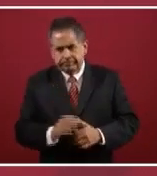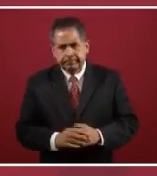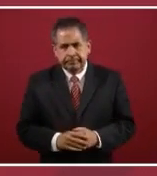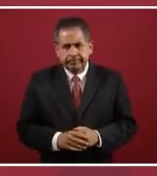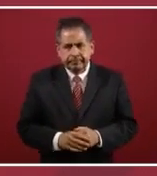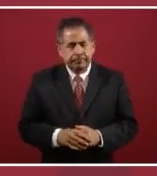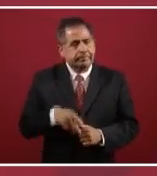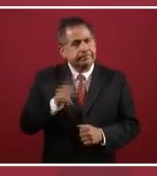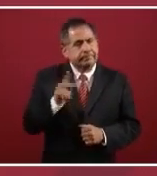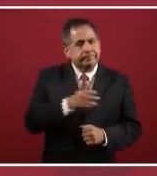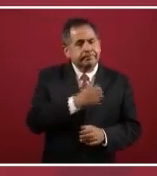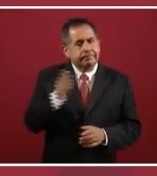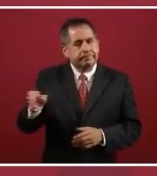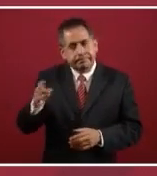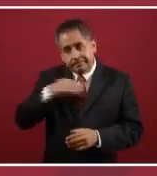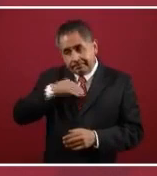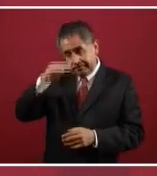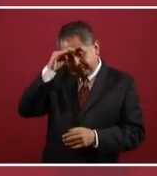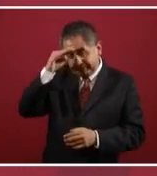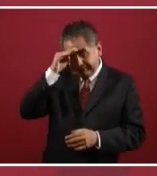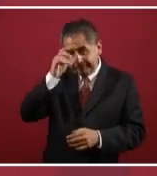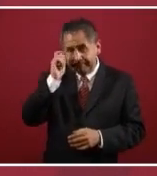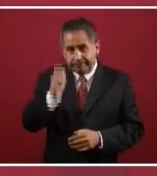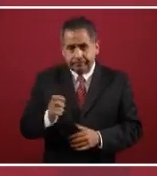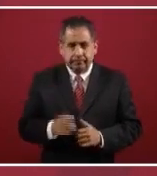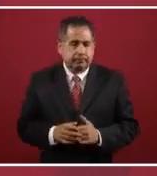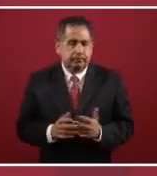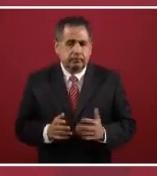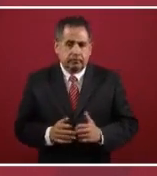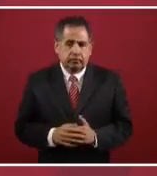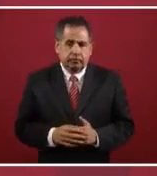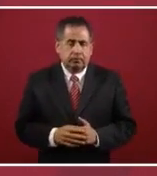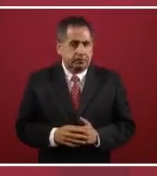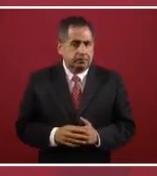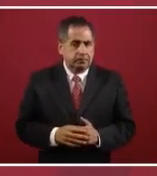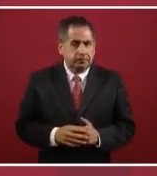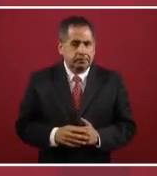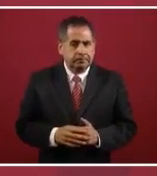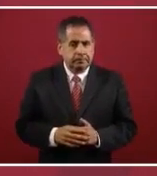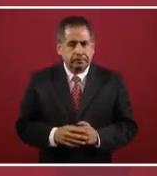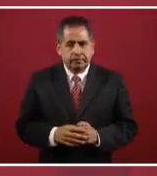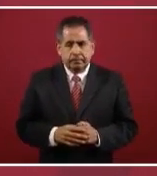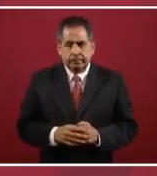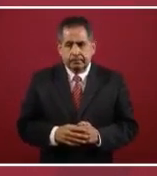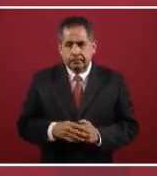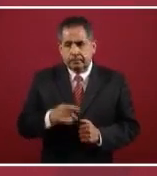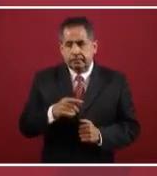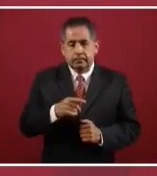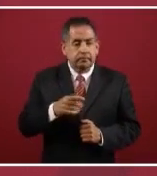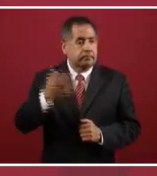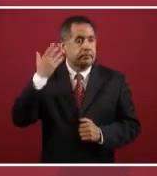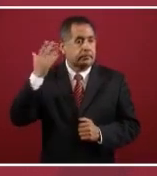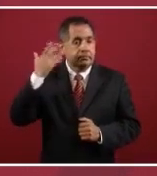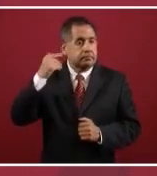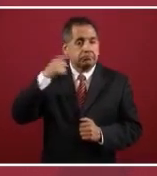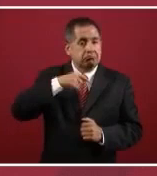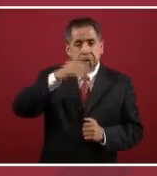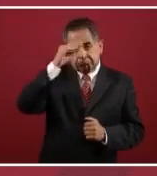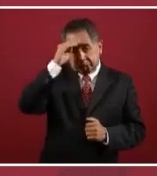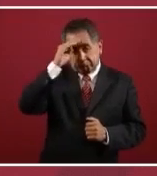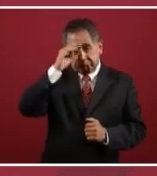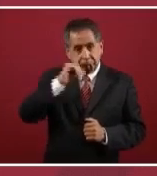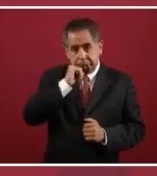Pero tenemos que tomar en cuenta, y eso no lo consideraban anteriormente,